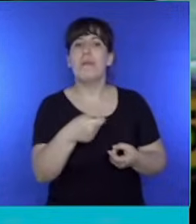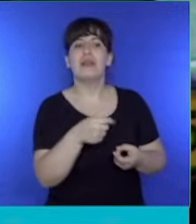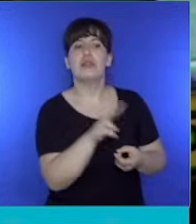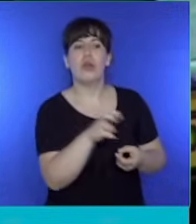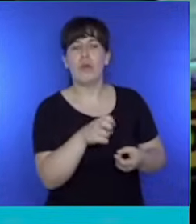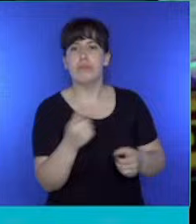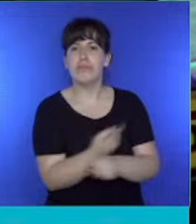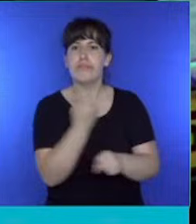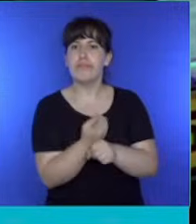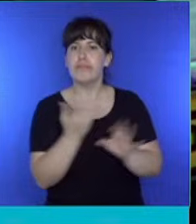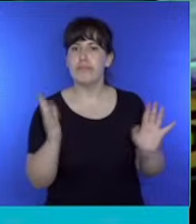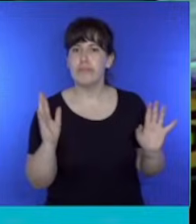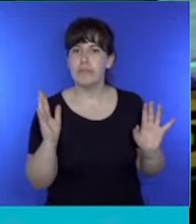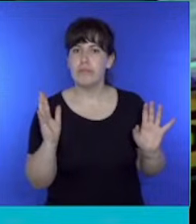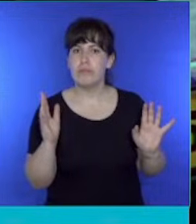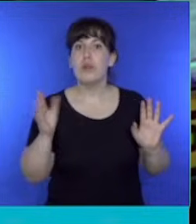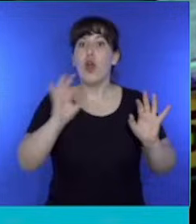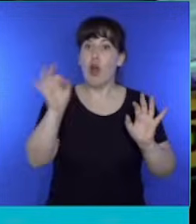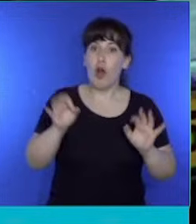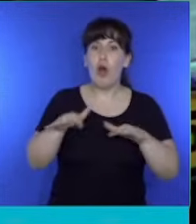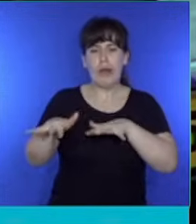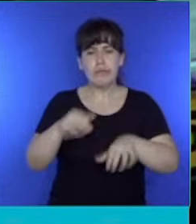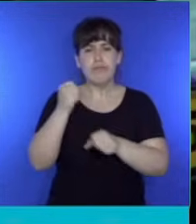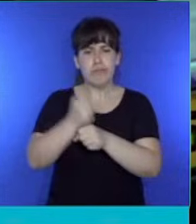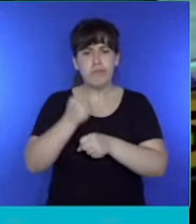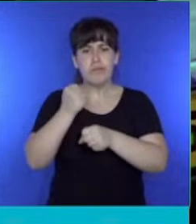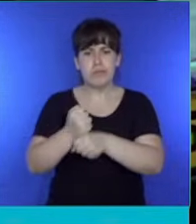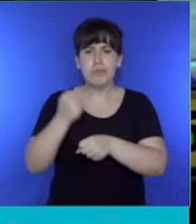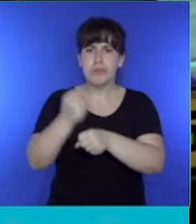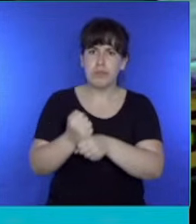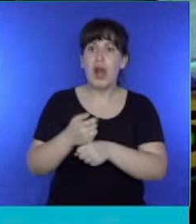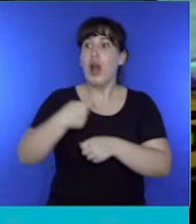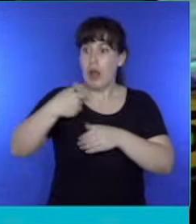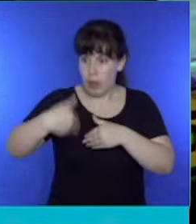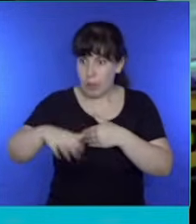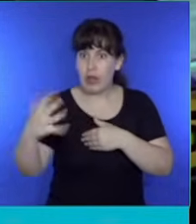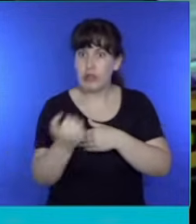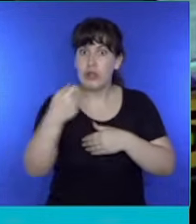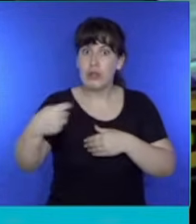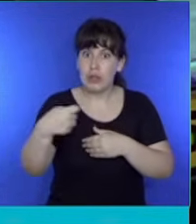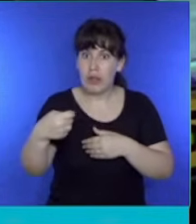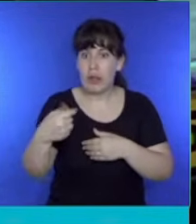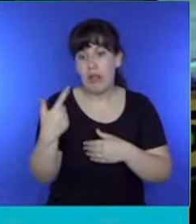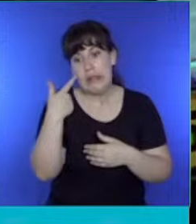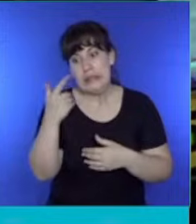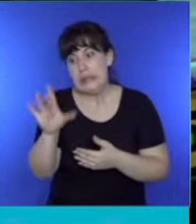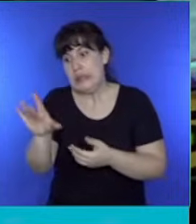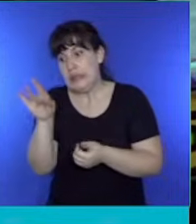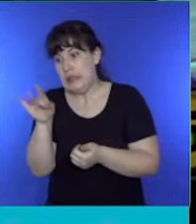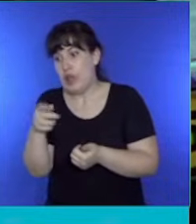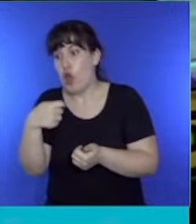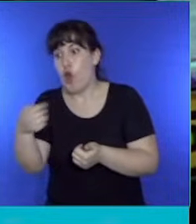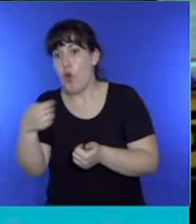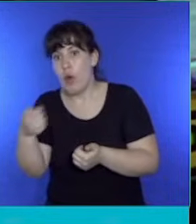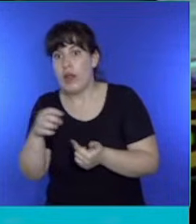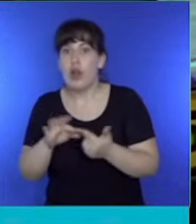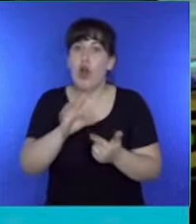pensionada activa del Banco Provincia que luego se jubilara, tenía que optar entre una jubilación o una